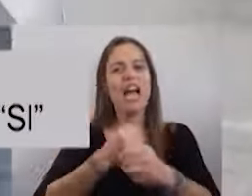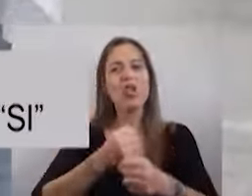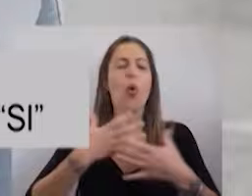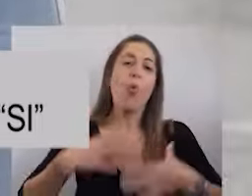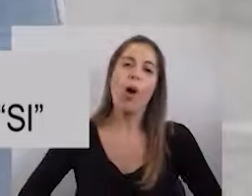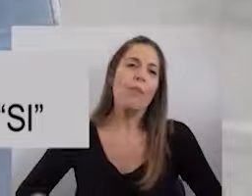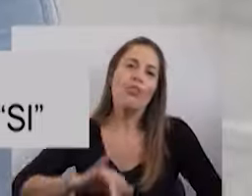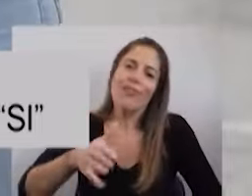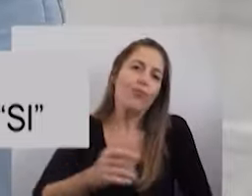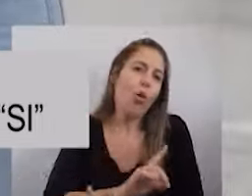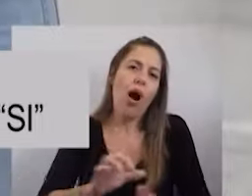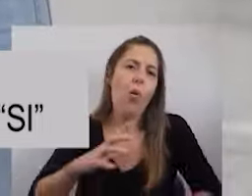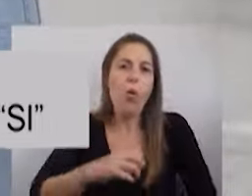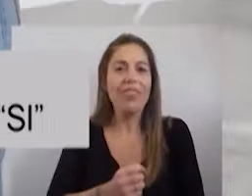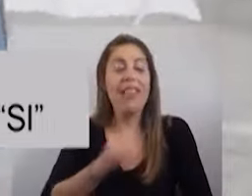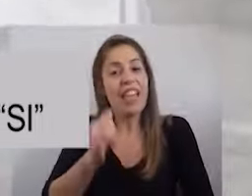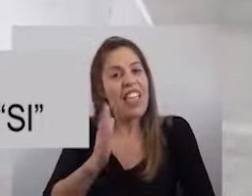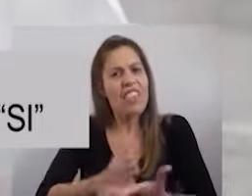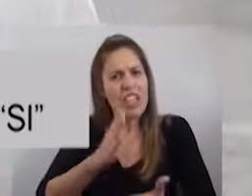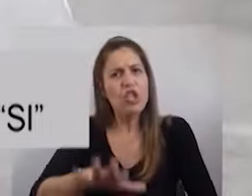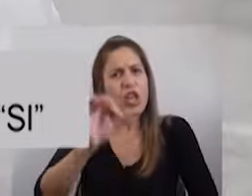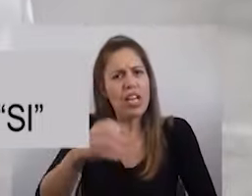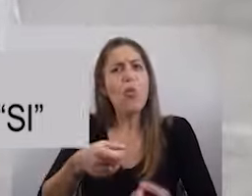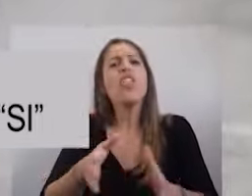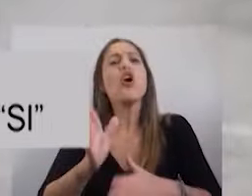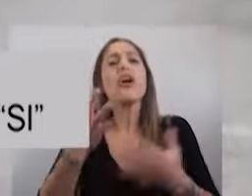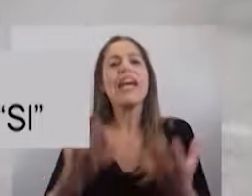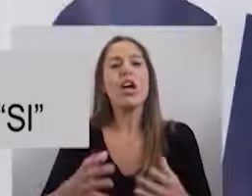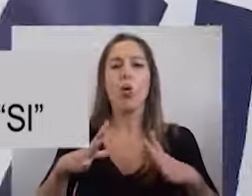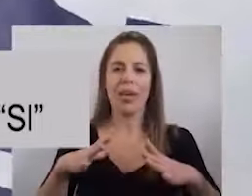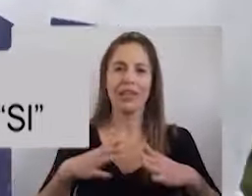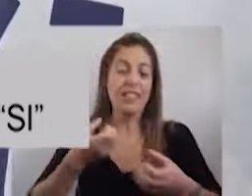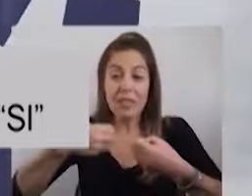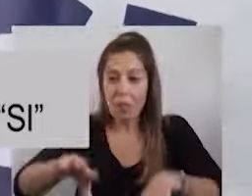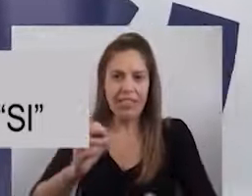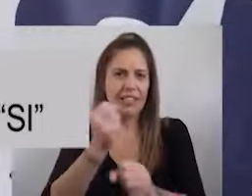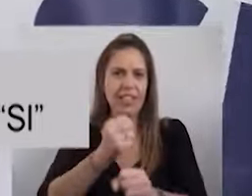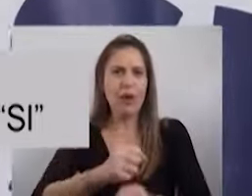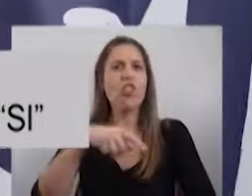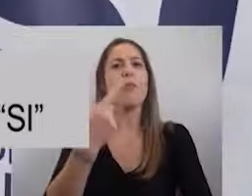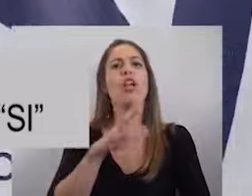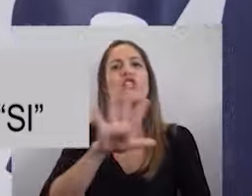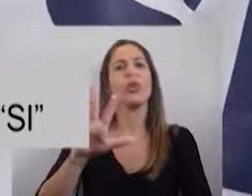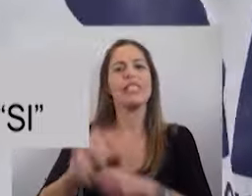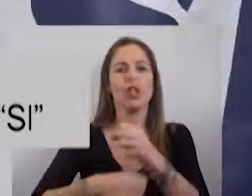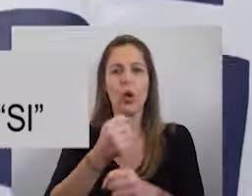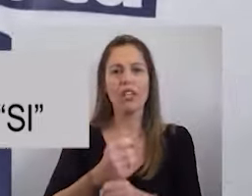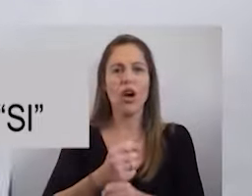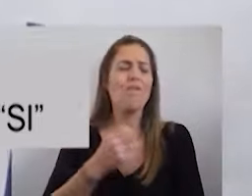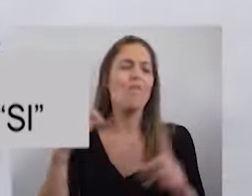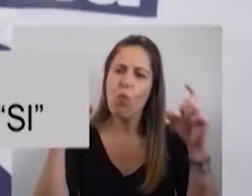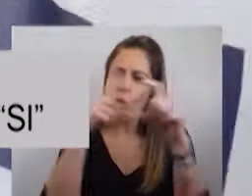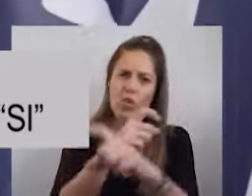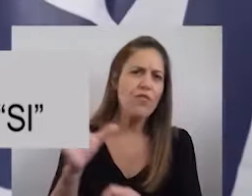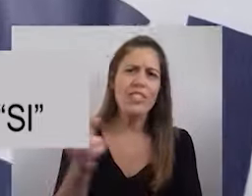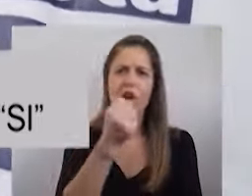60, cuando el cuerpo ya no da más, tenés derecho a elegir cuándo jubilarte. Si perdés el trabajo después de los 55 años, es